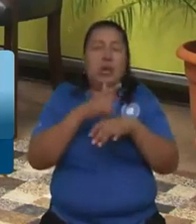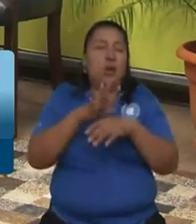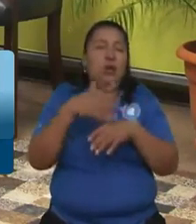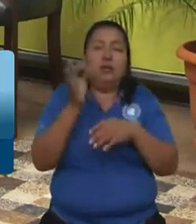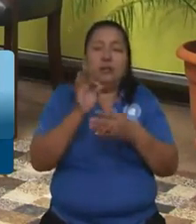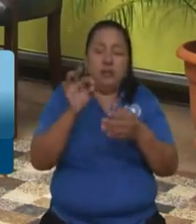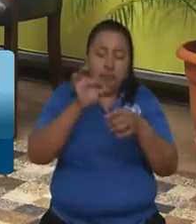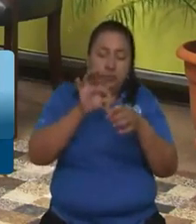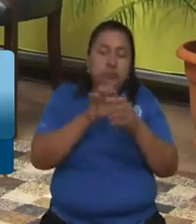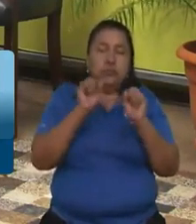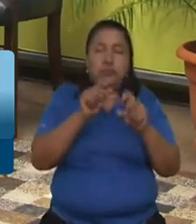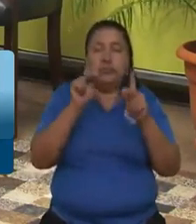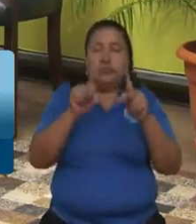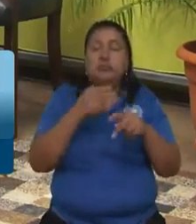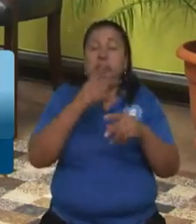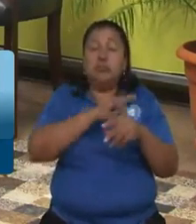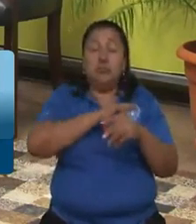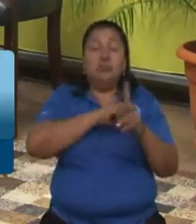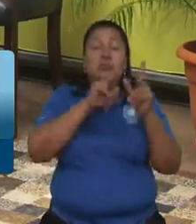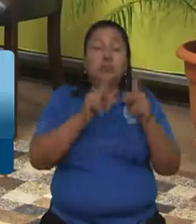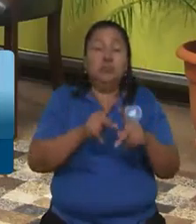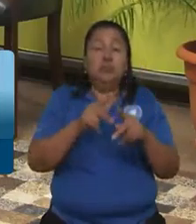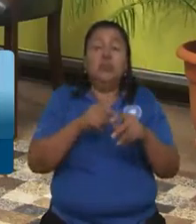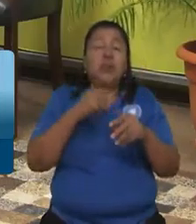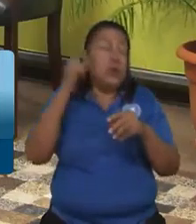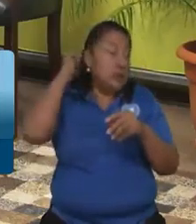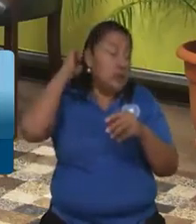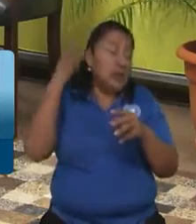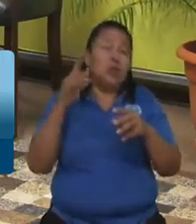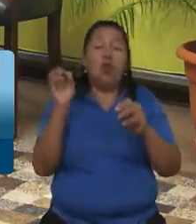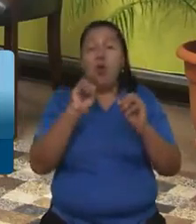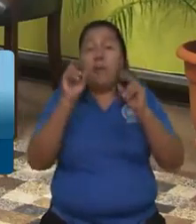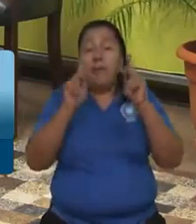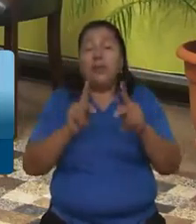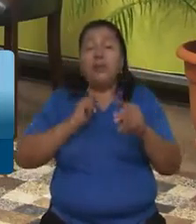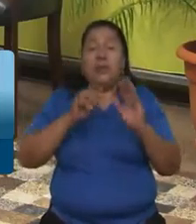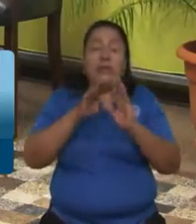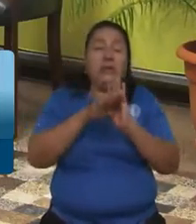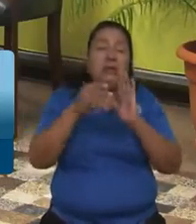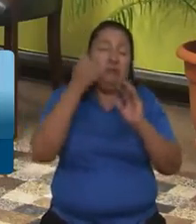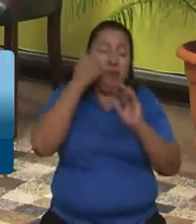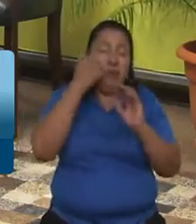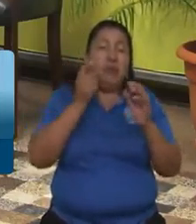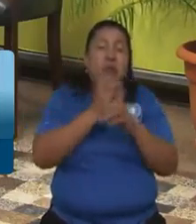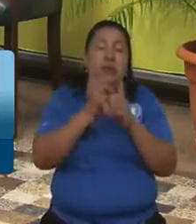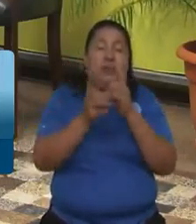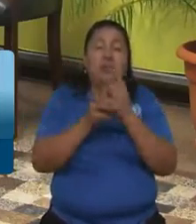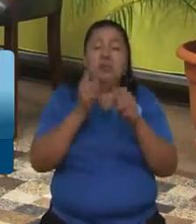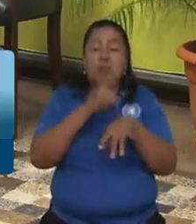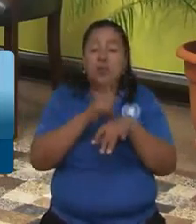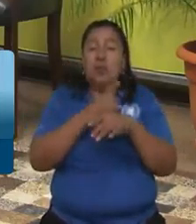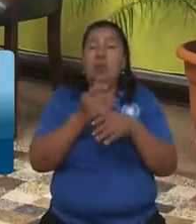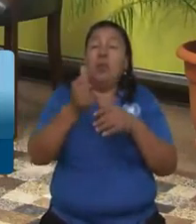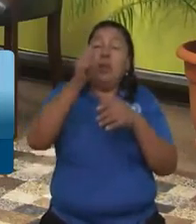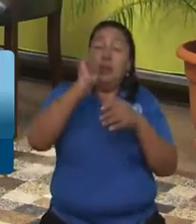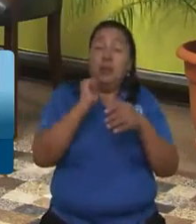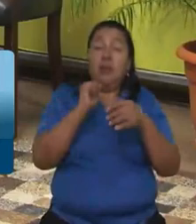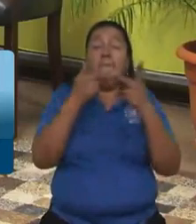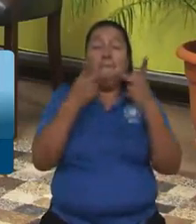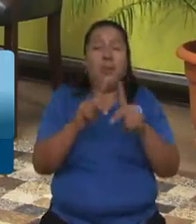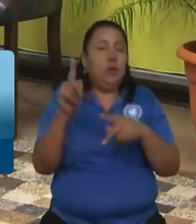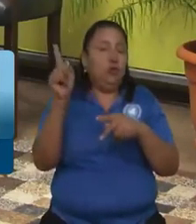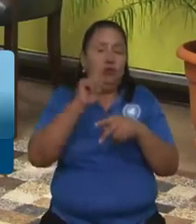si es adulto o jarabe si es niño, ¿ves? Y si es adulto que no puede ingerir, pues las tabletas pues se tienen